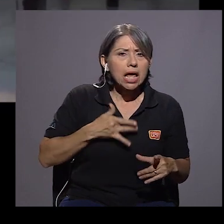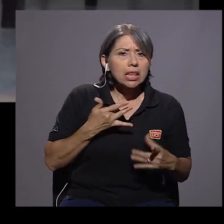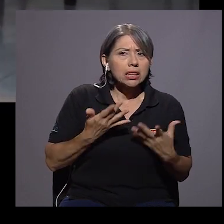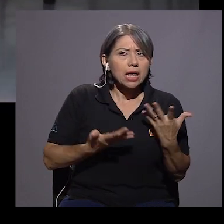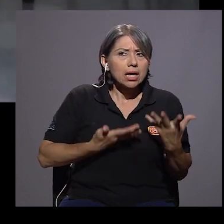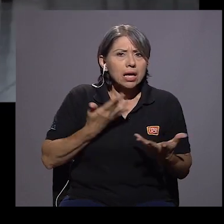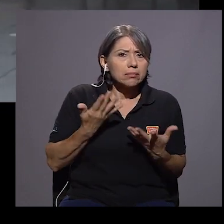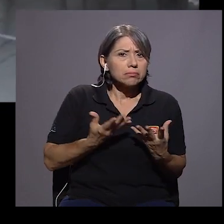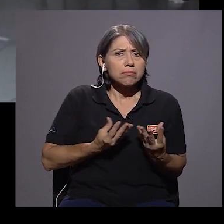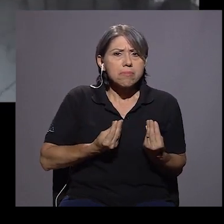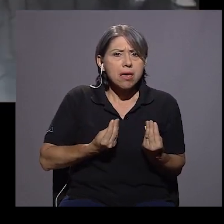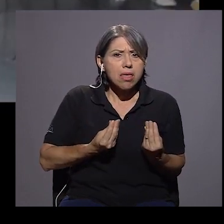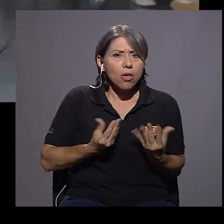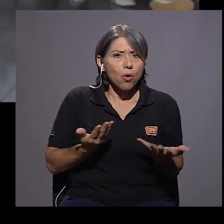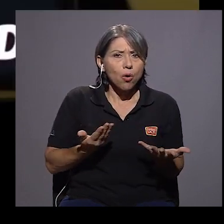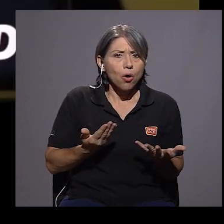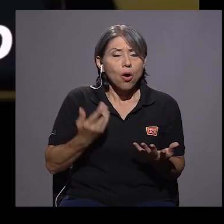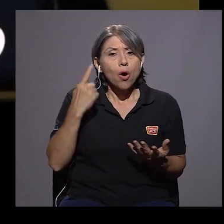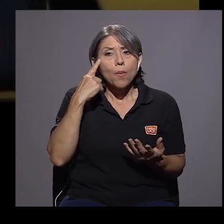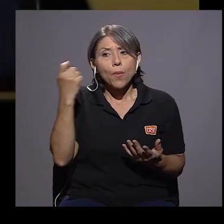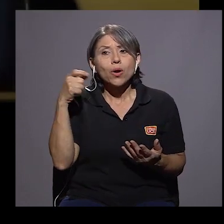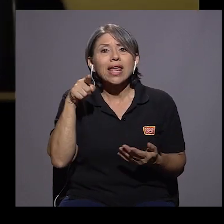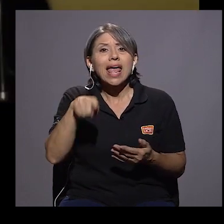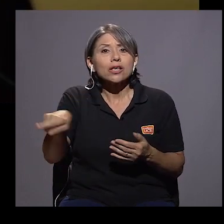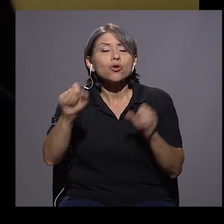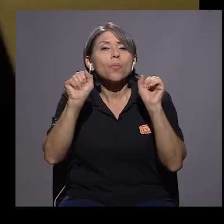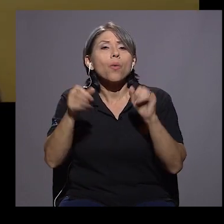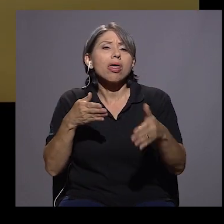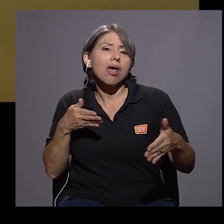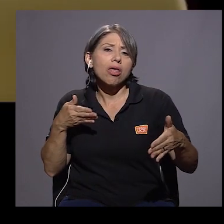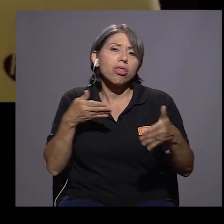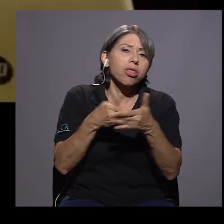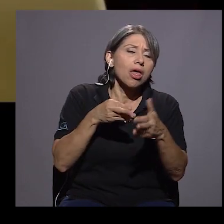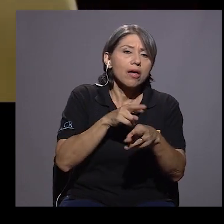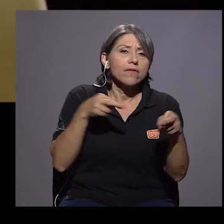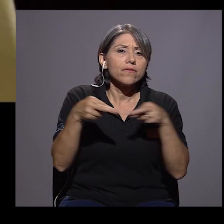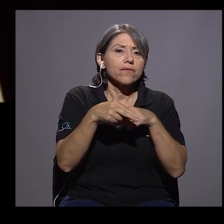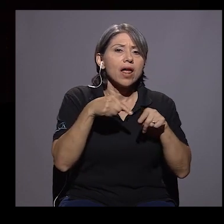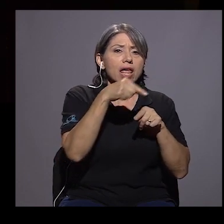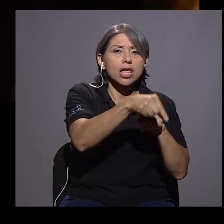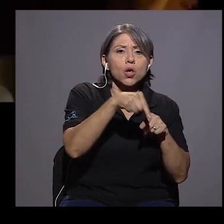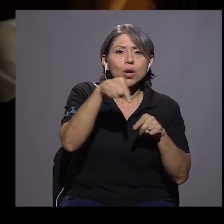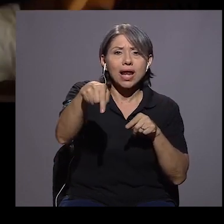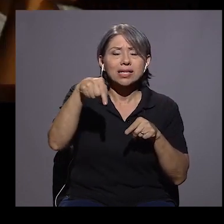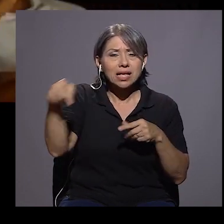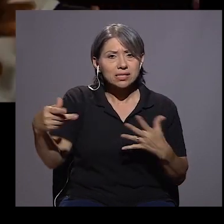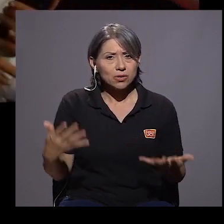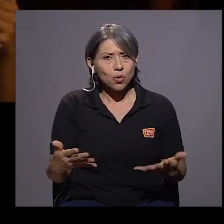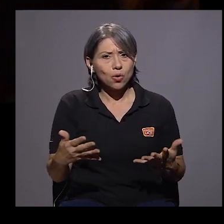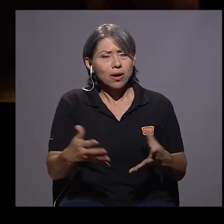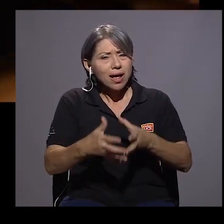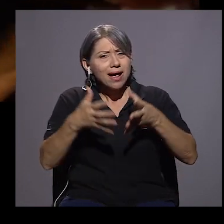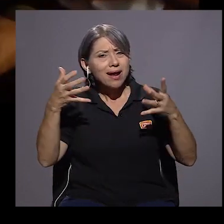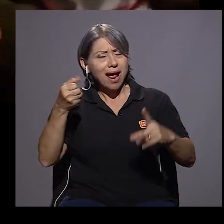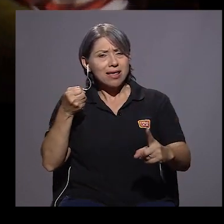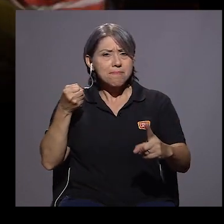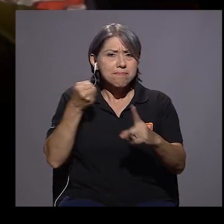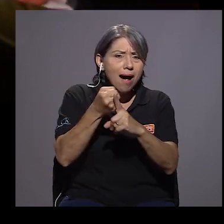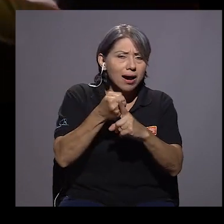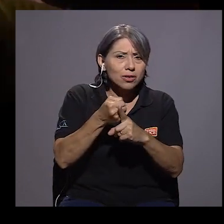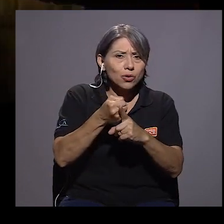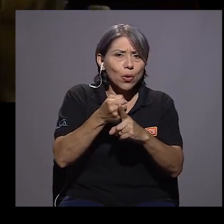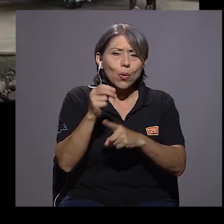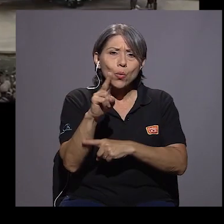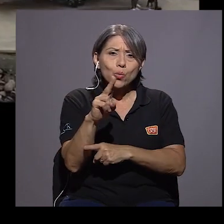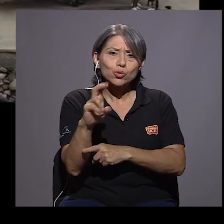el miedo de parte del movimiento estudiantil, porque estaría perjudicando lo que es la regionalización, el gran impacto que ha